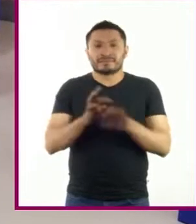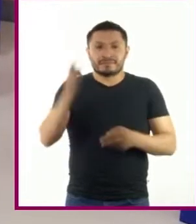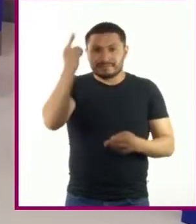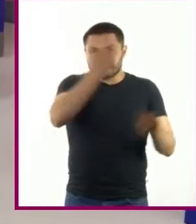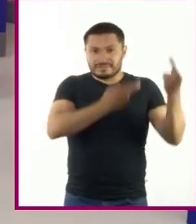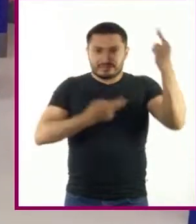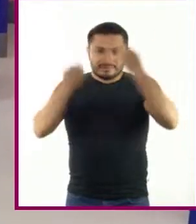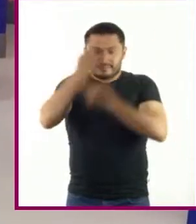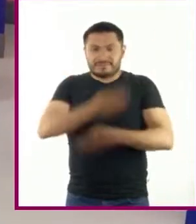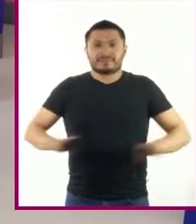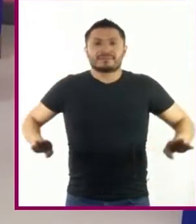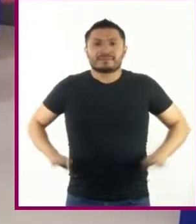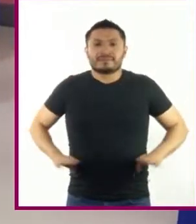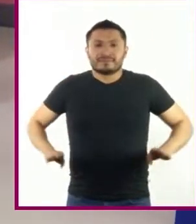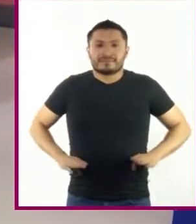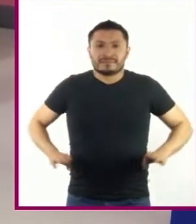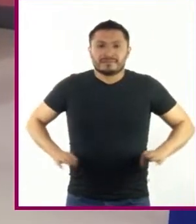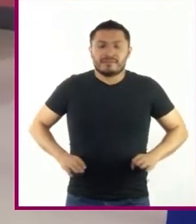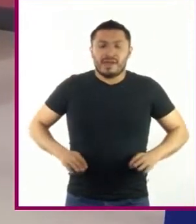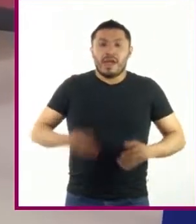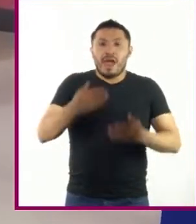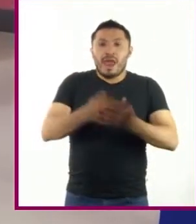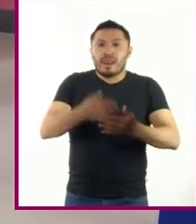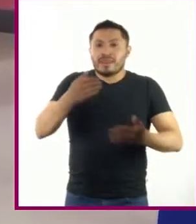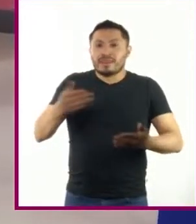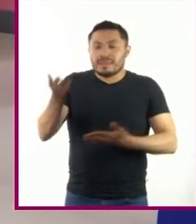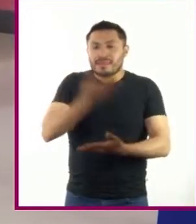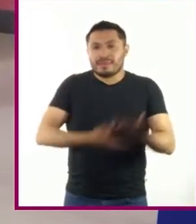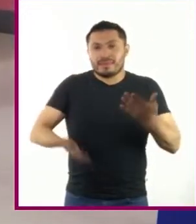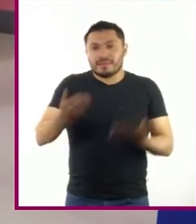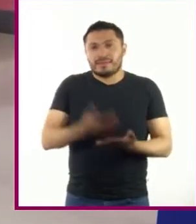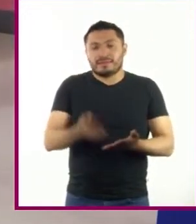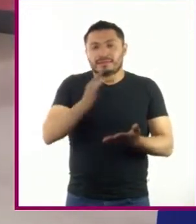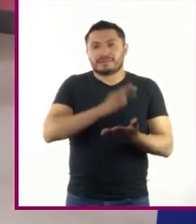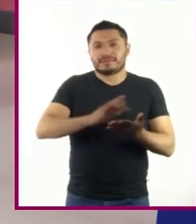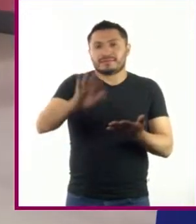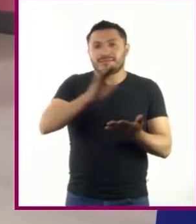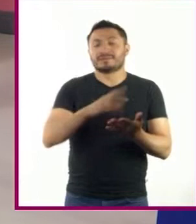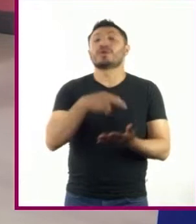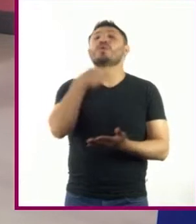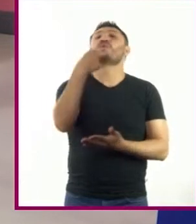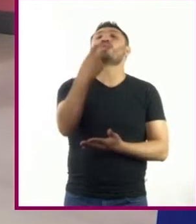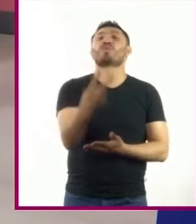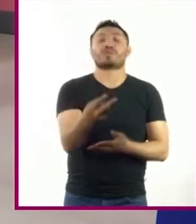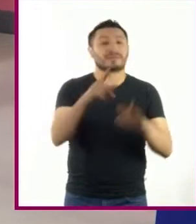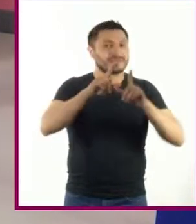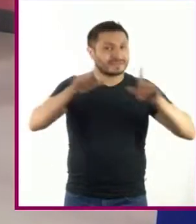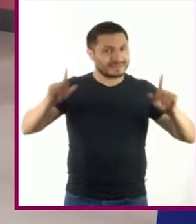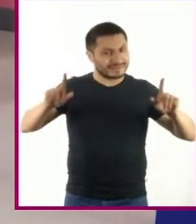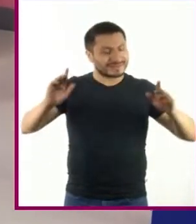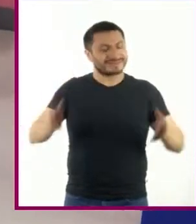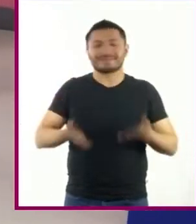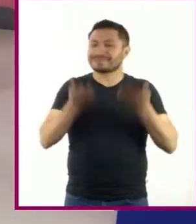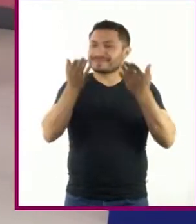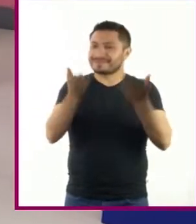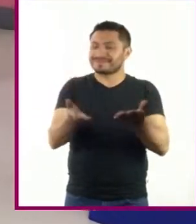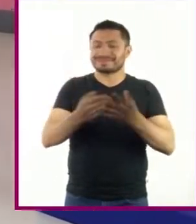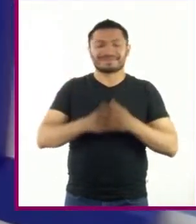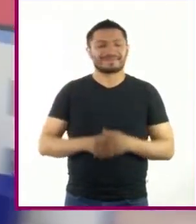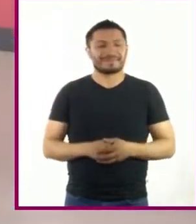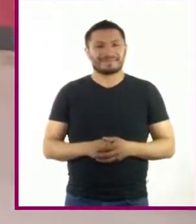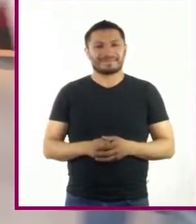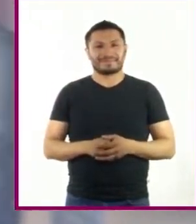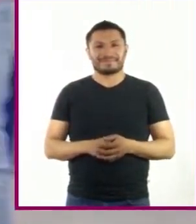los aspectos de este antes de compartirlos en una lectura en voz alta. ¿Listas y listos? Muy bien,